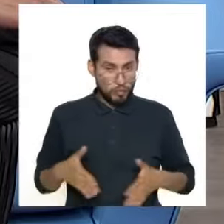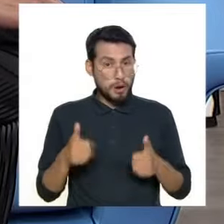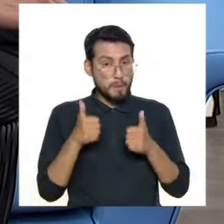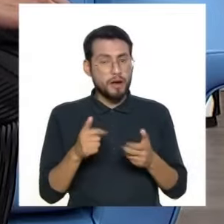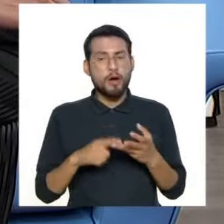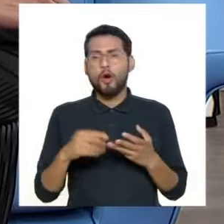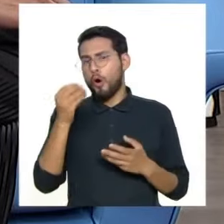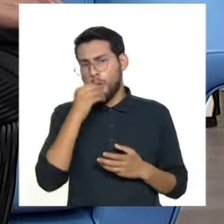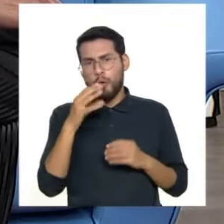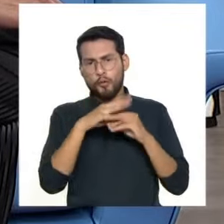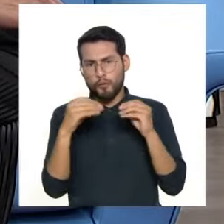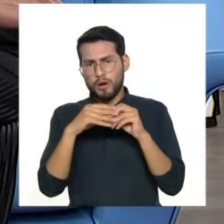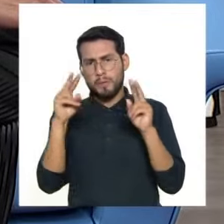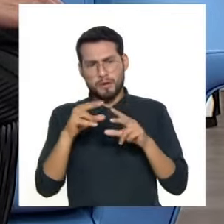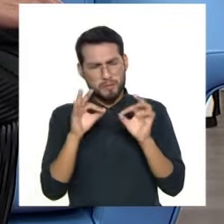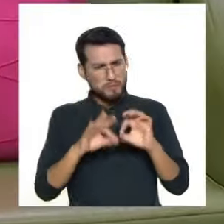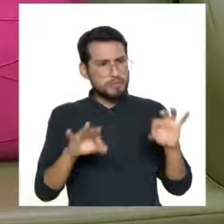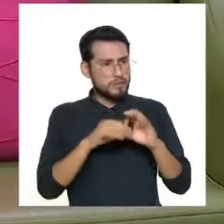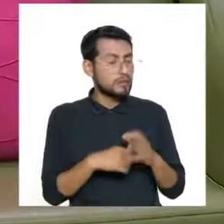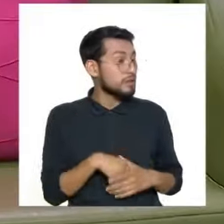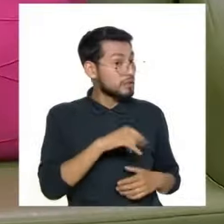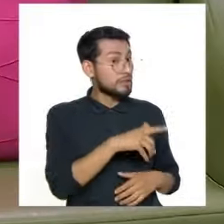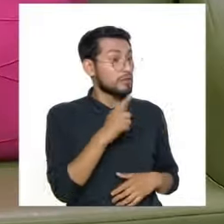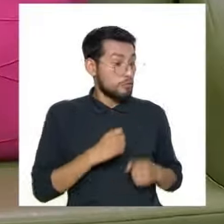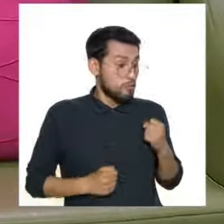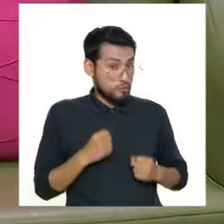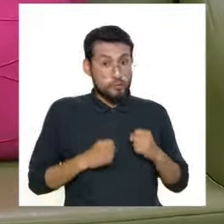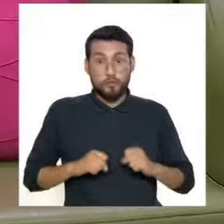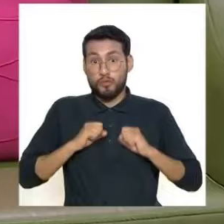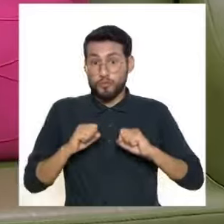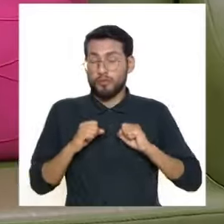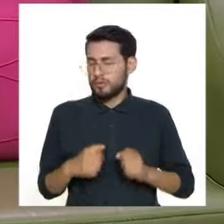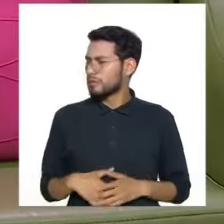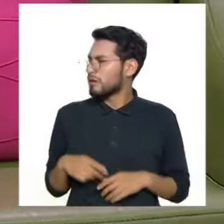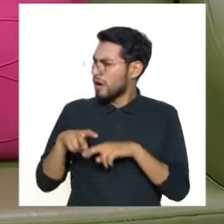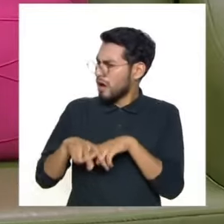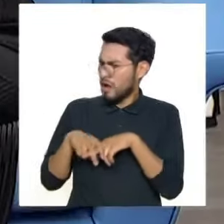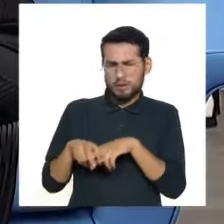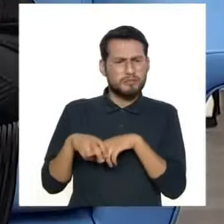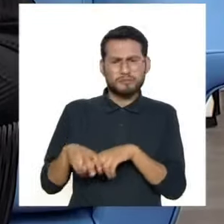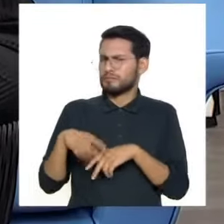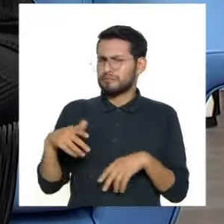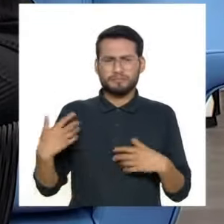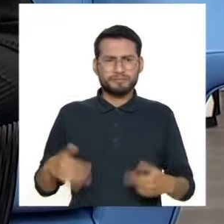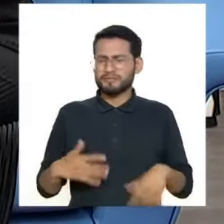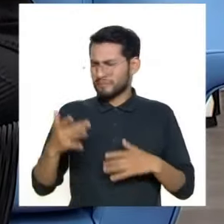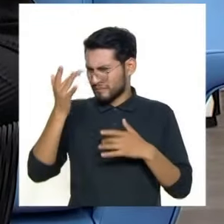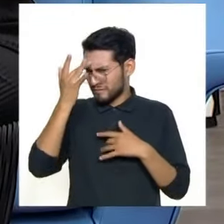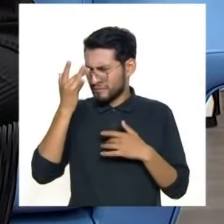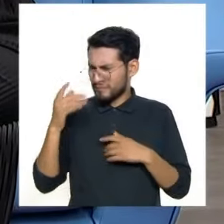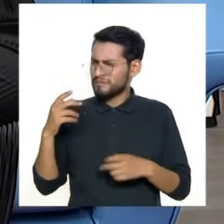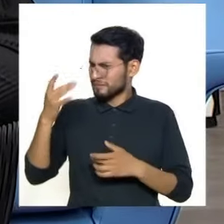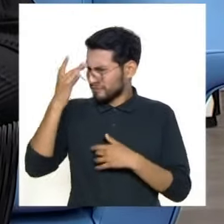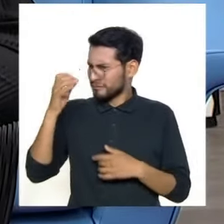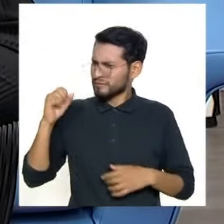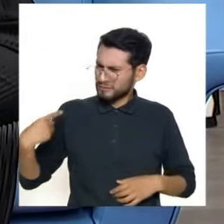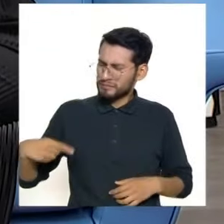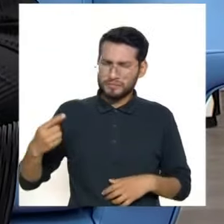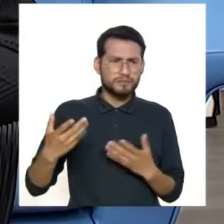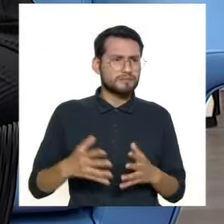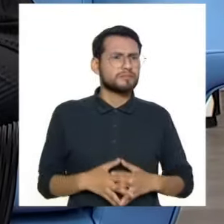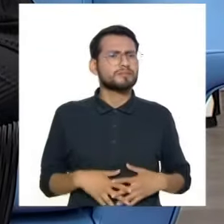y verduras también moverse como usted decía en samborja moverse moverse el sedentarismo es la mayor causa de enfermedades o